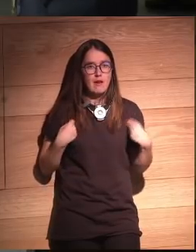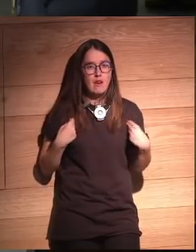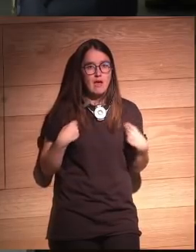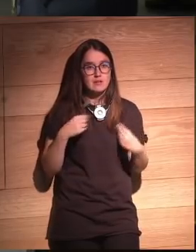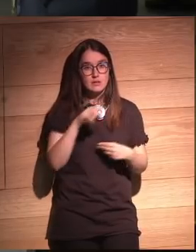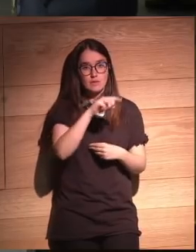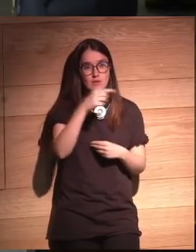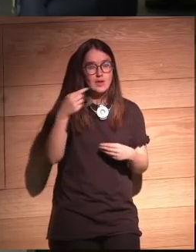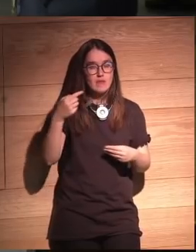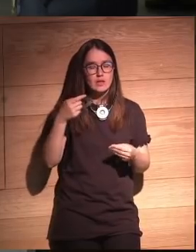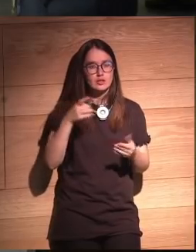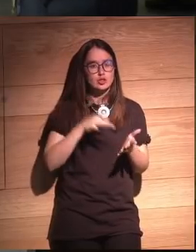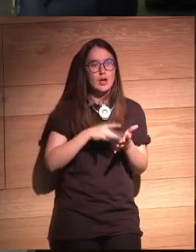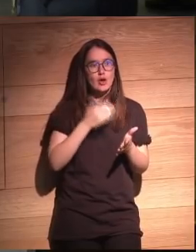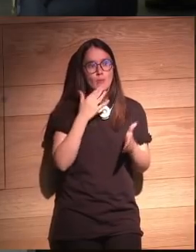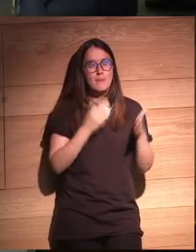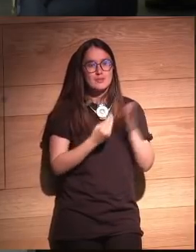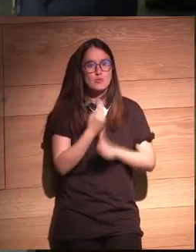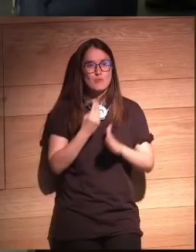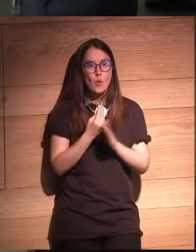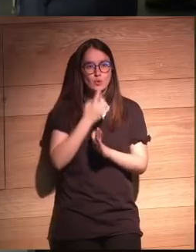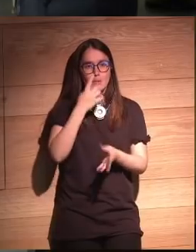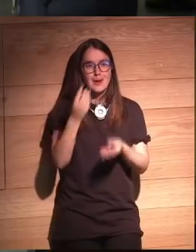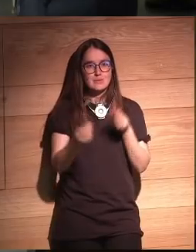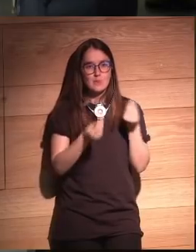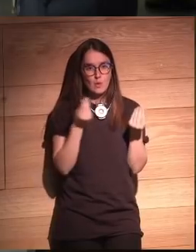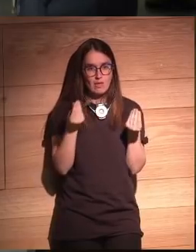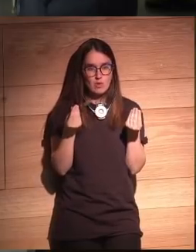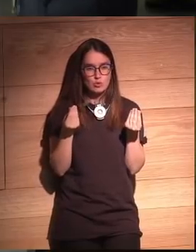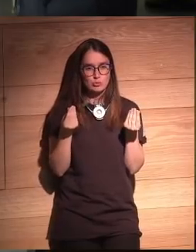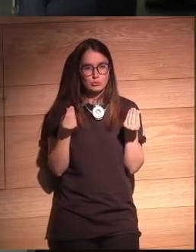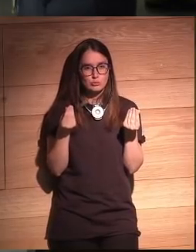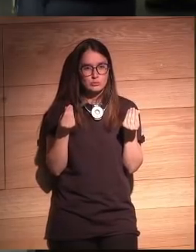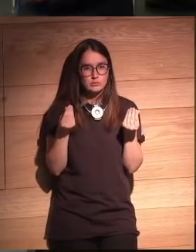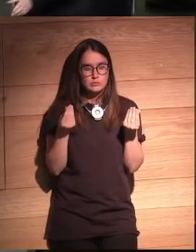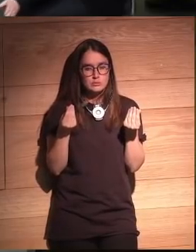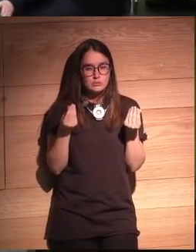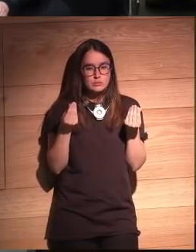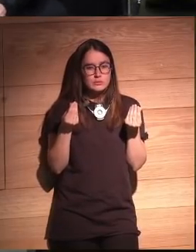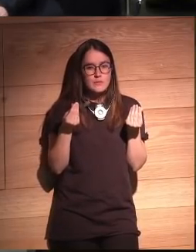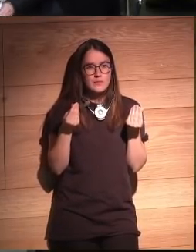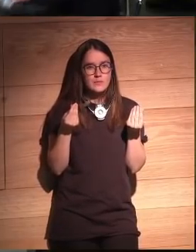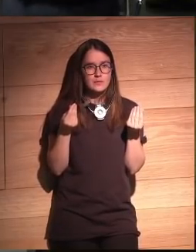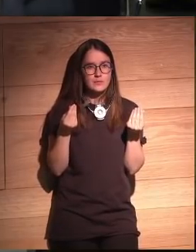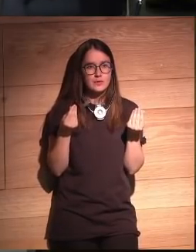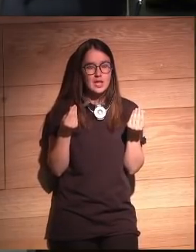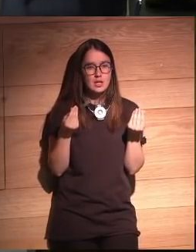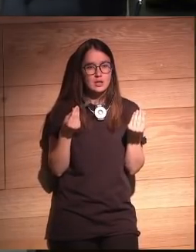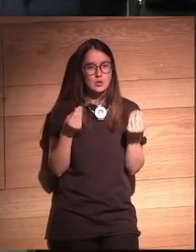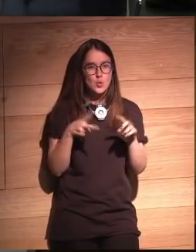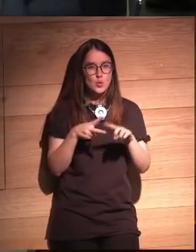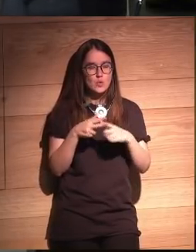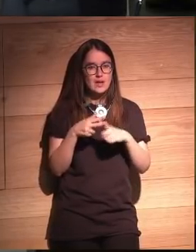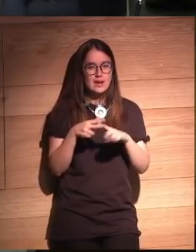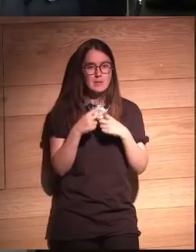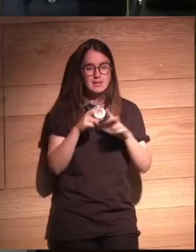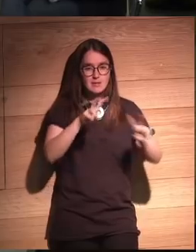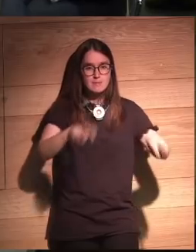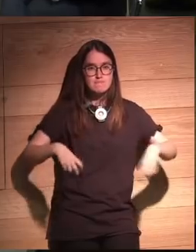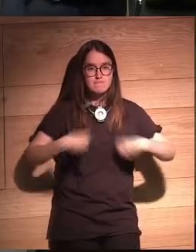viviendas sean más un producto, más objeto de especulación. Y más y no un instrumento de